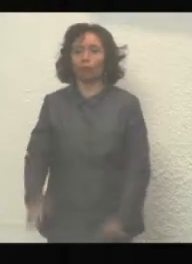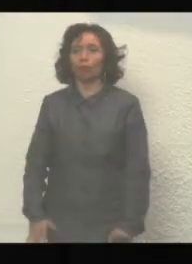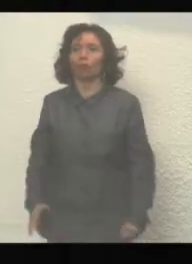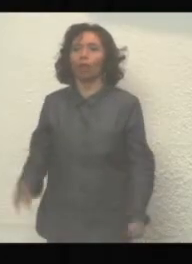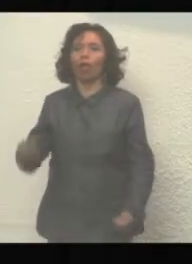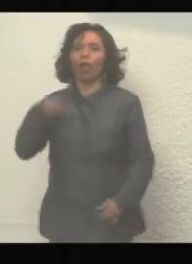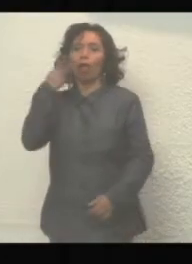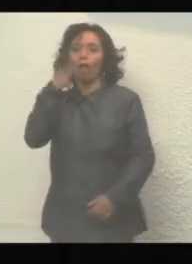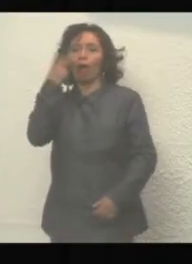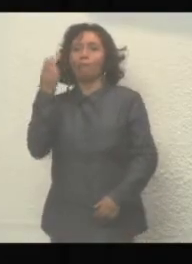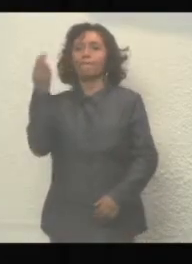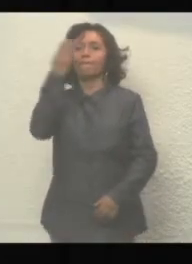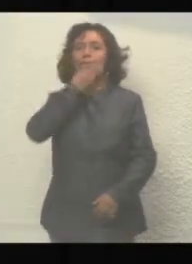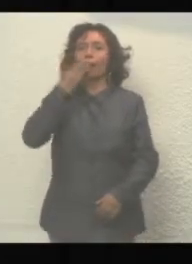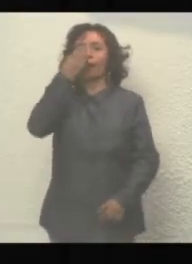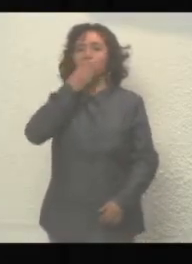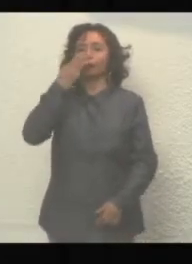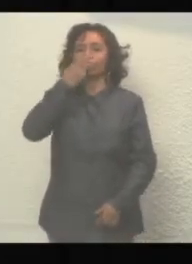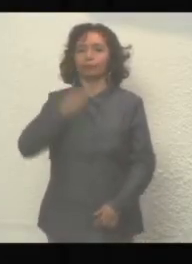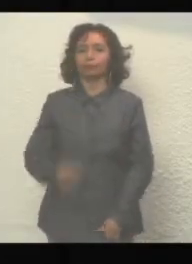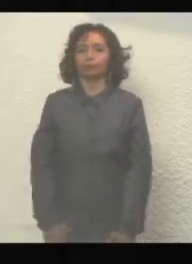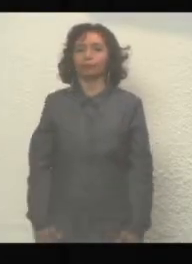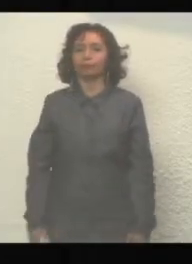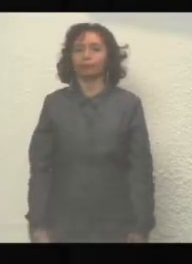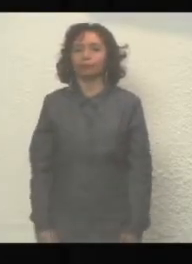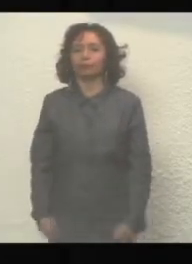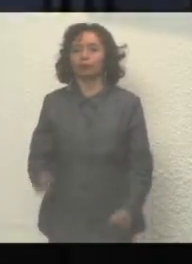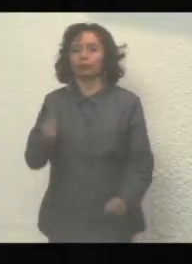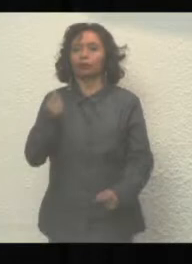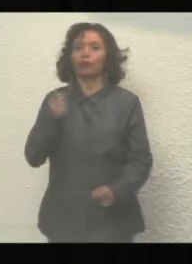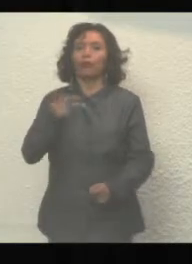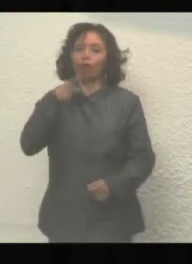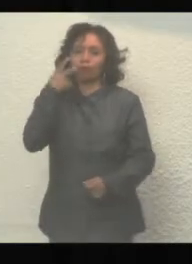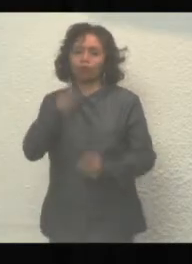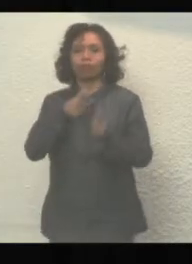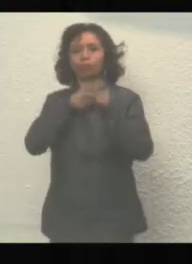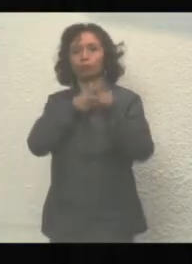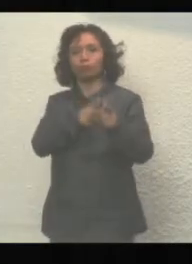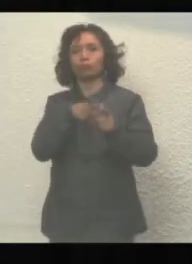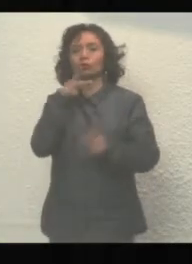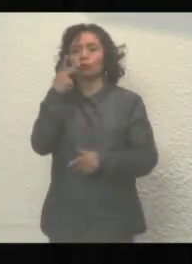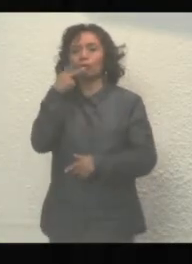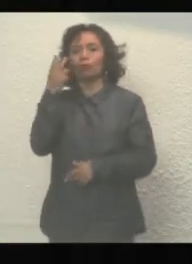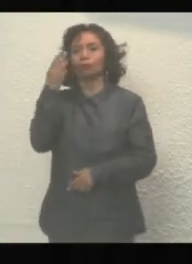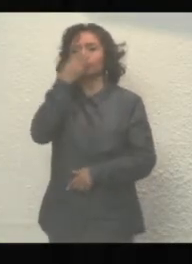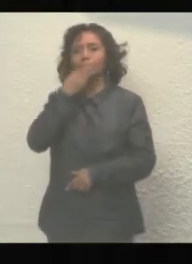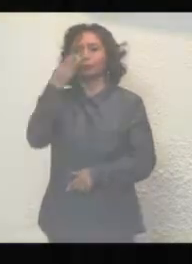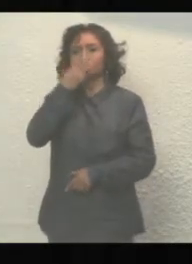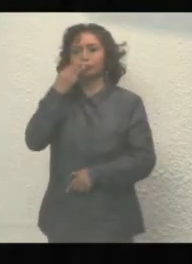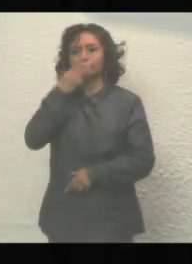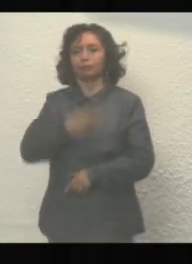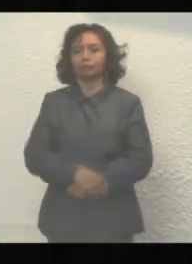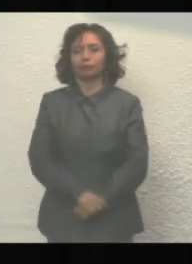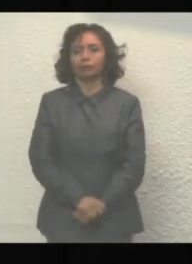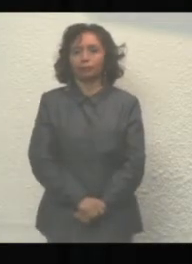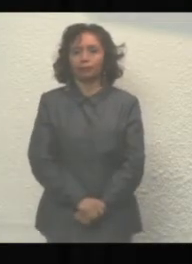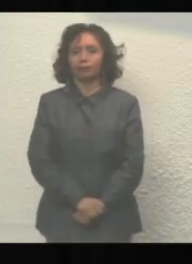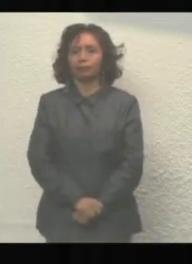Kintitesh et lakesh. Kima kin wol, yani kin wel tawaiteleshe. Eta